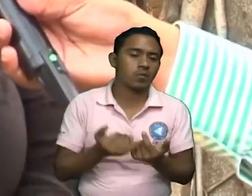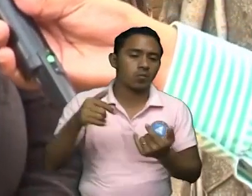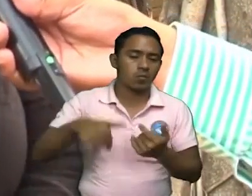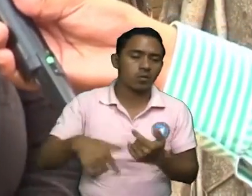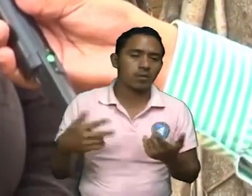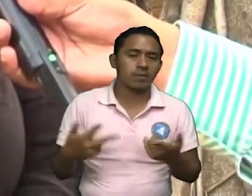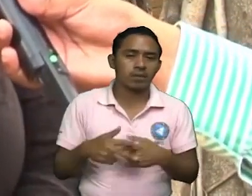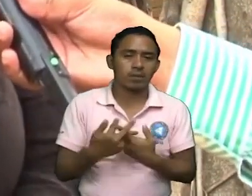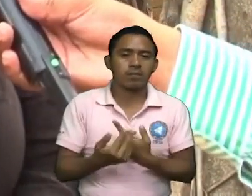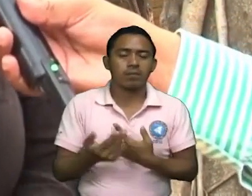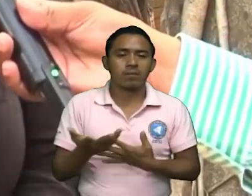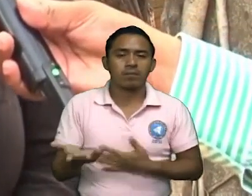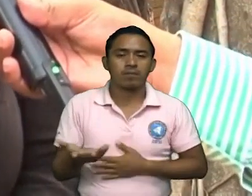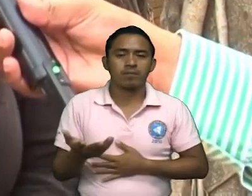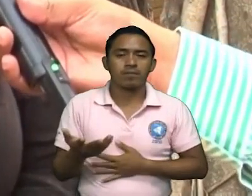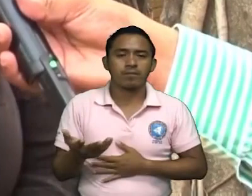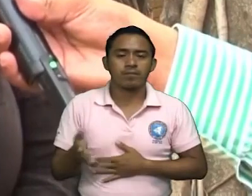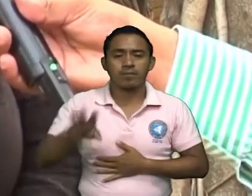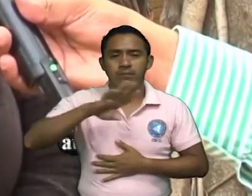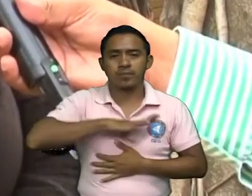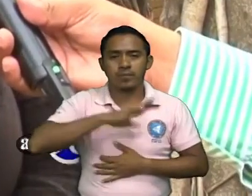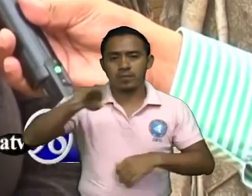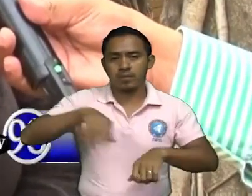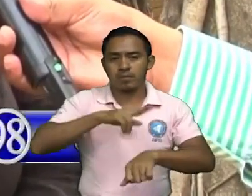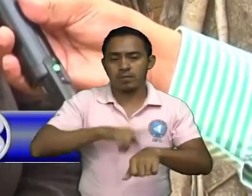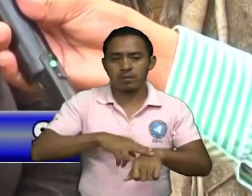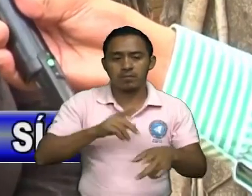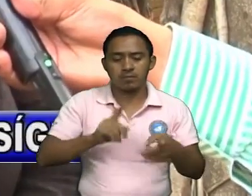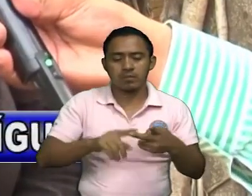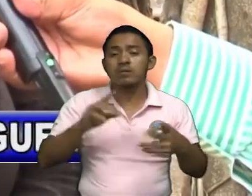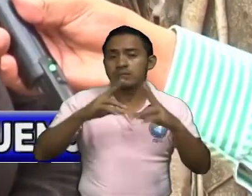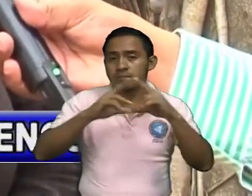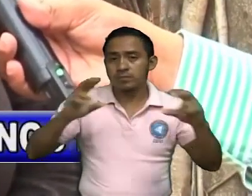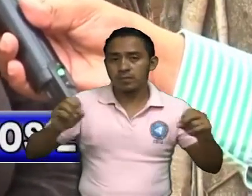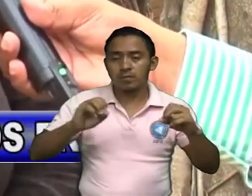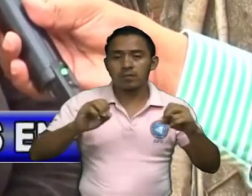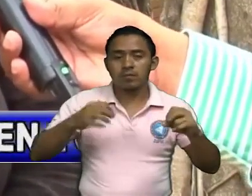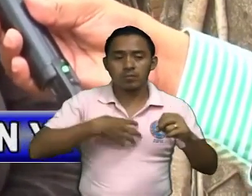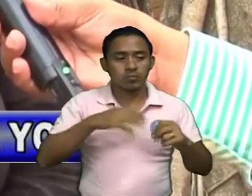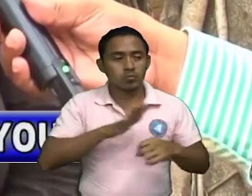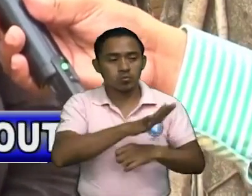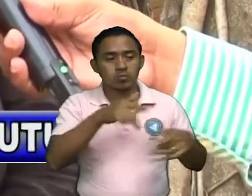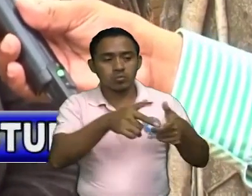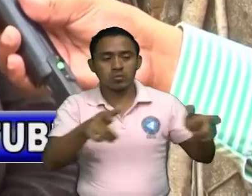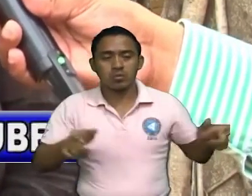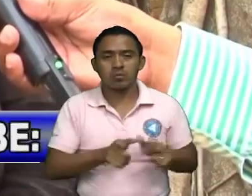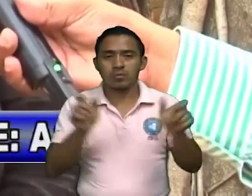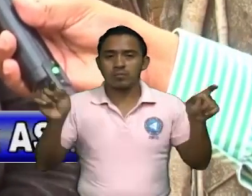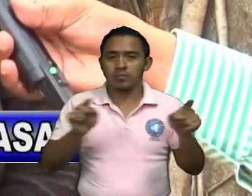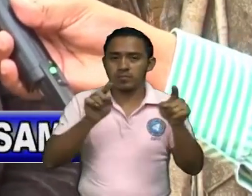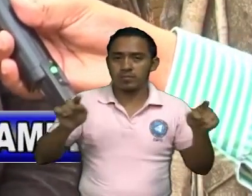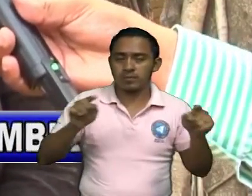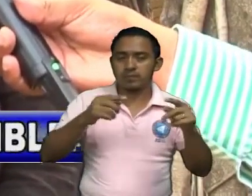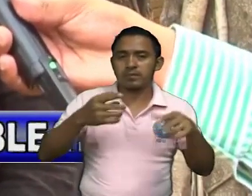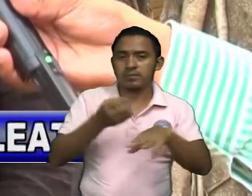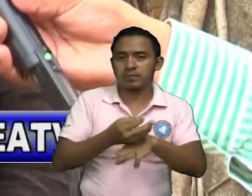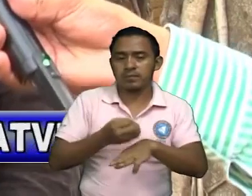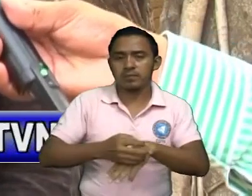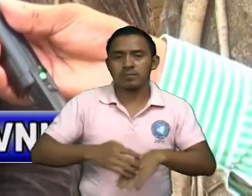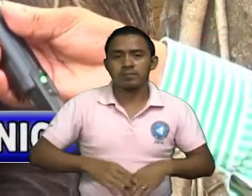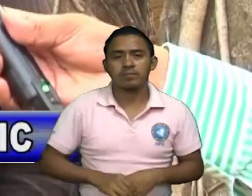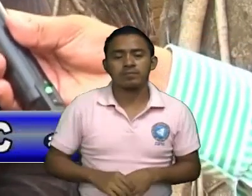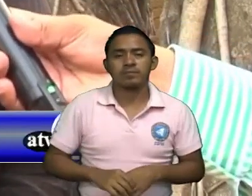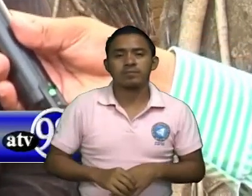daremos el inicio con el himno nacional de Nicaragua, interpretado por la banda municipal de Nicaragua.